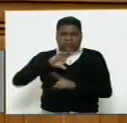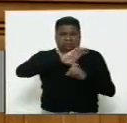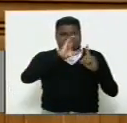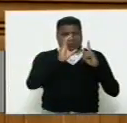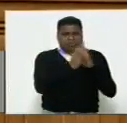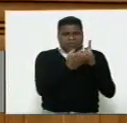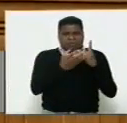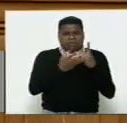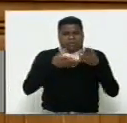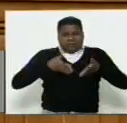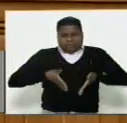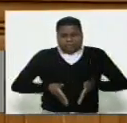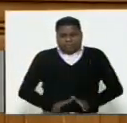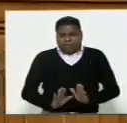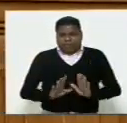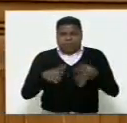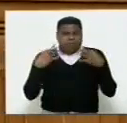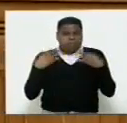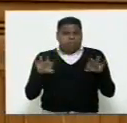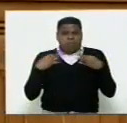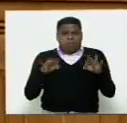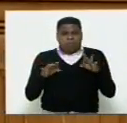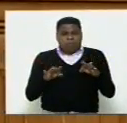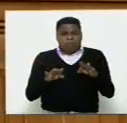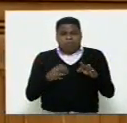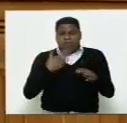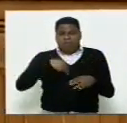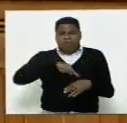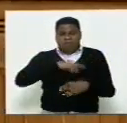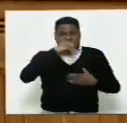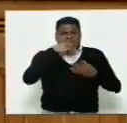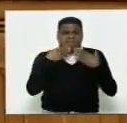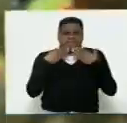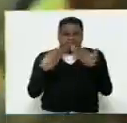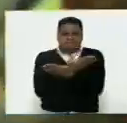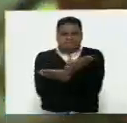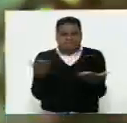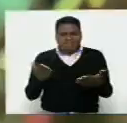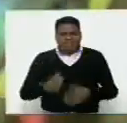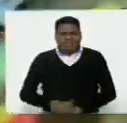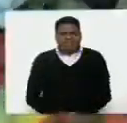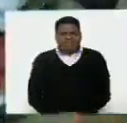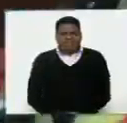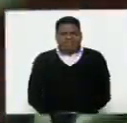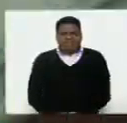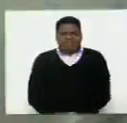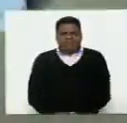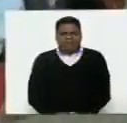la cultura más humana que podemos sembrar. Muchísimas gracias.